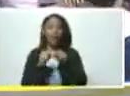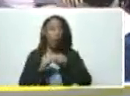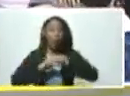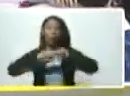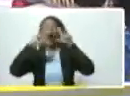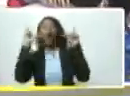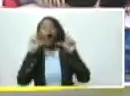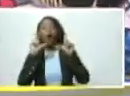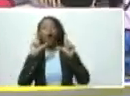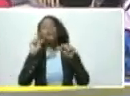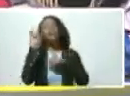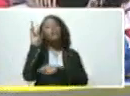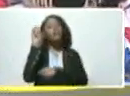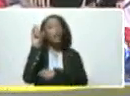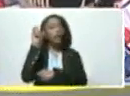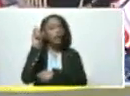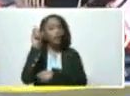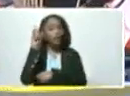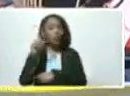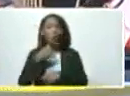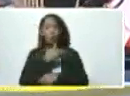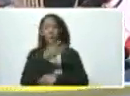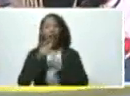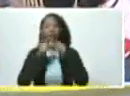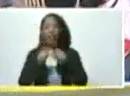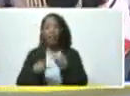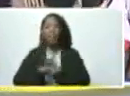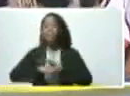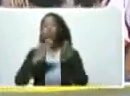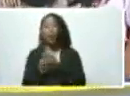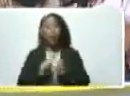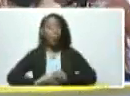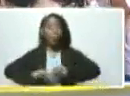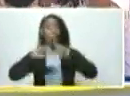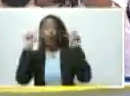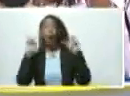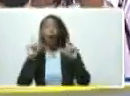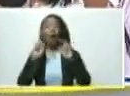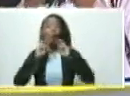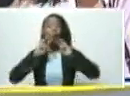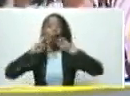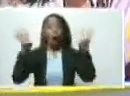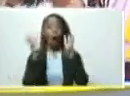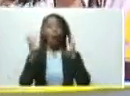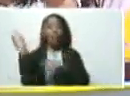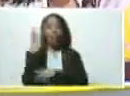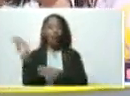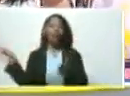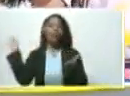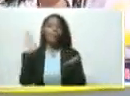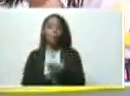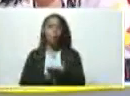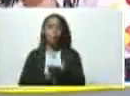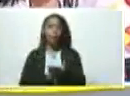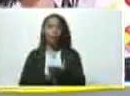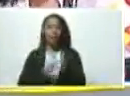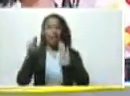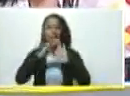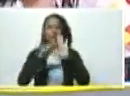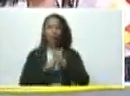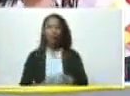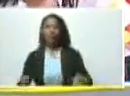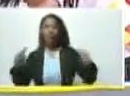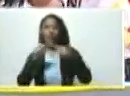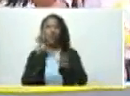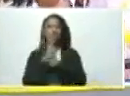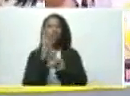turuletos. Van a quedar turuletos en el mundo. Venezuela se pone al nivel de las